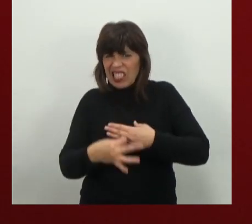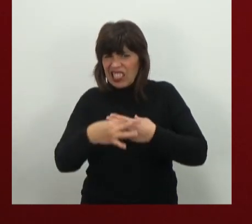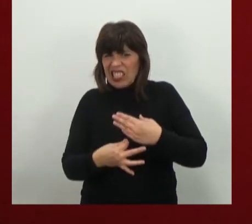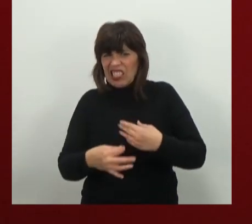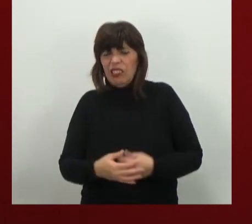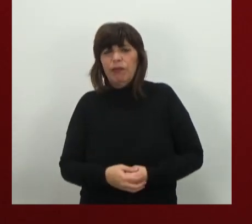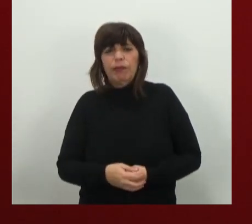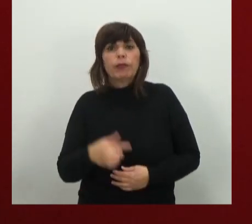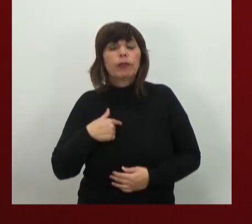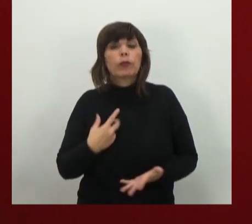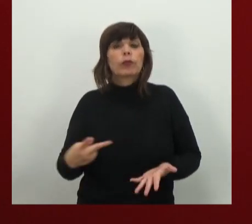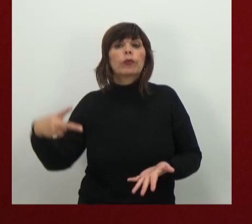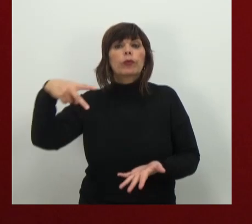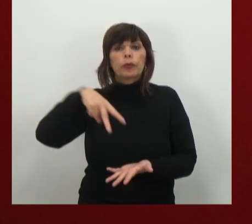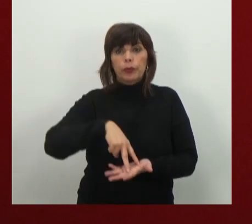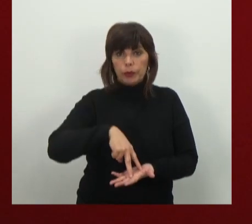me levanto.